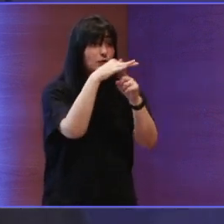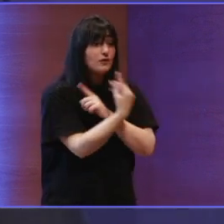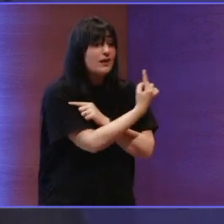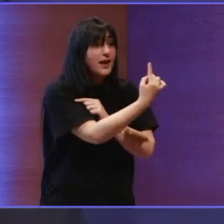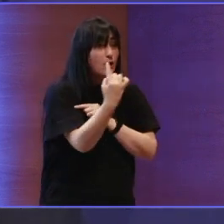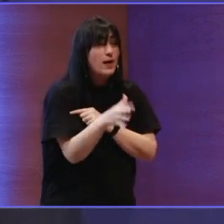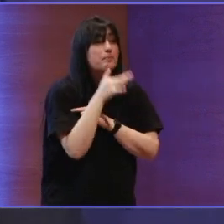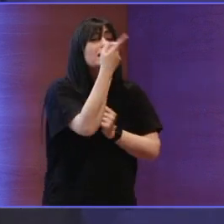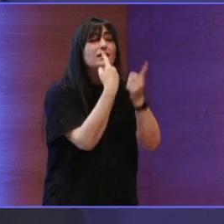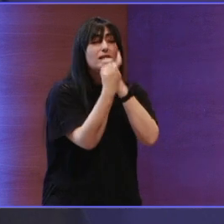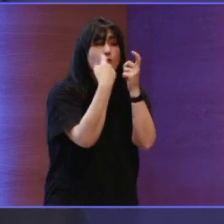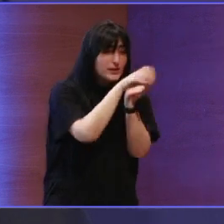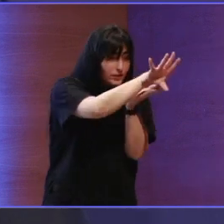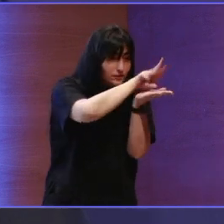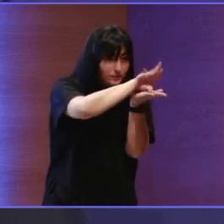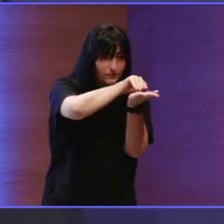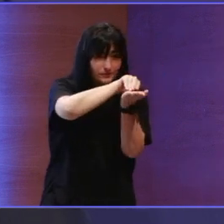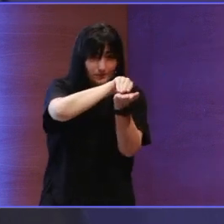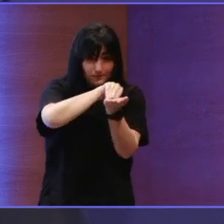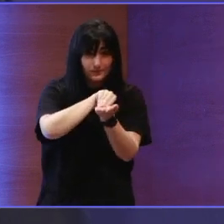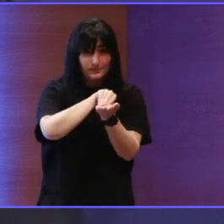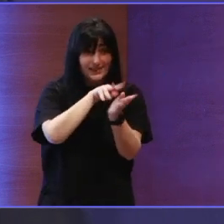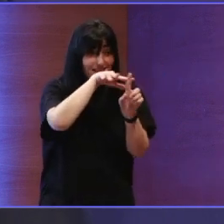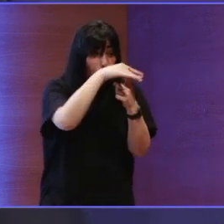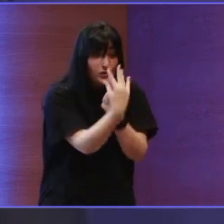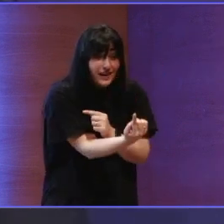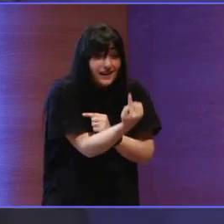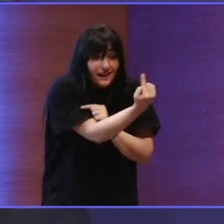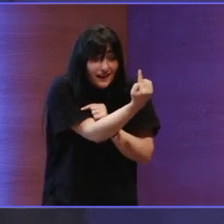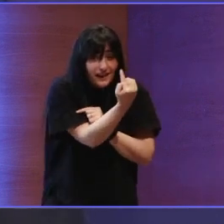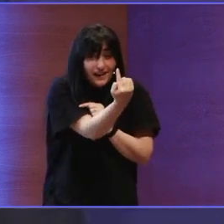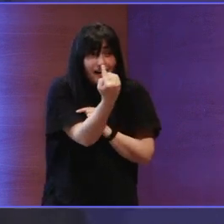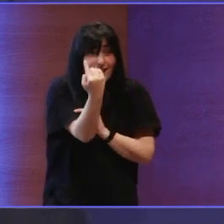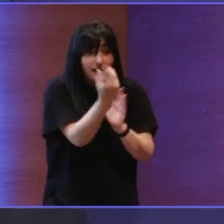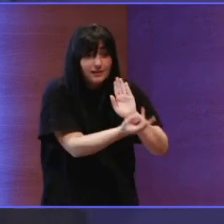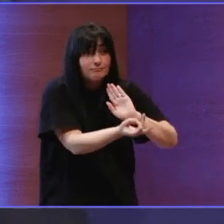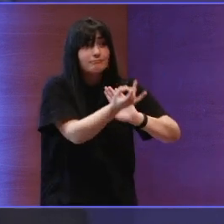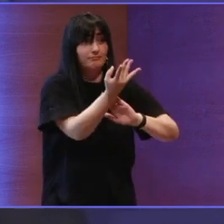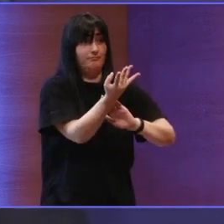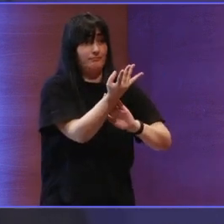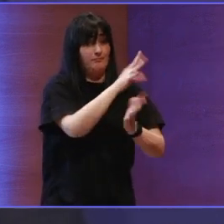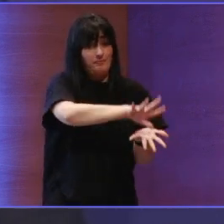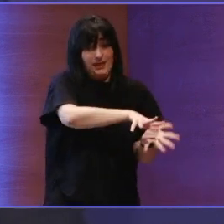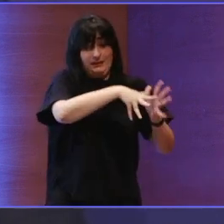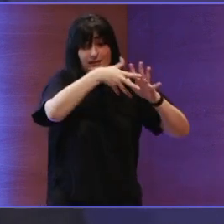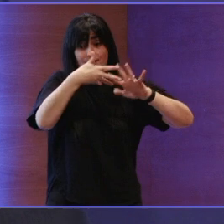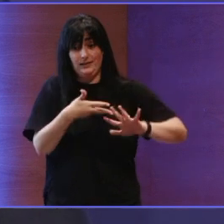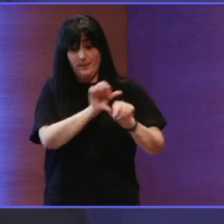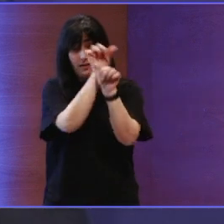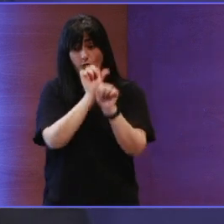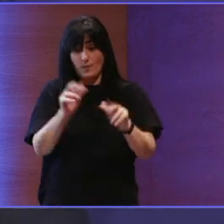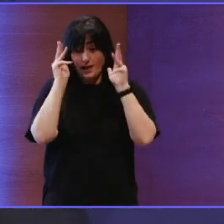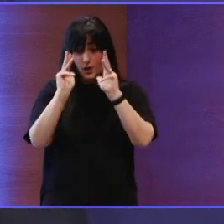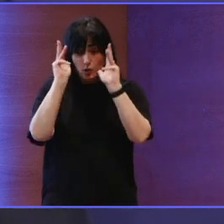la información que es que de que de cada caso surge para transferirlo En clave de recomendación y y de de